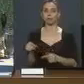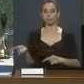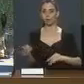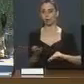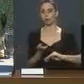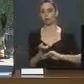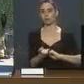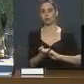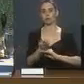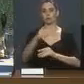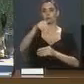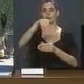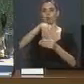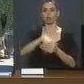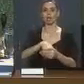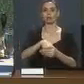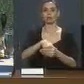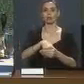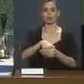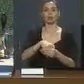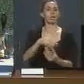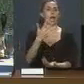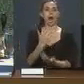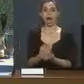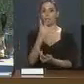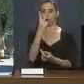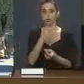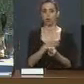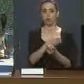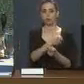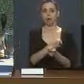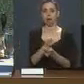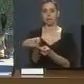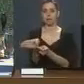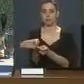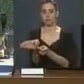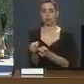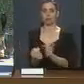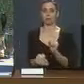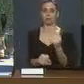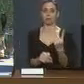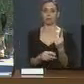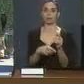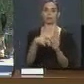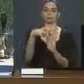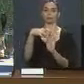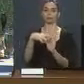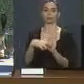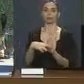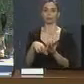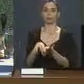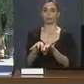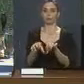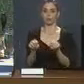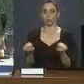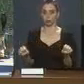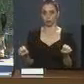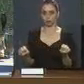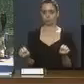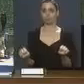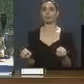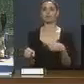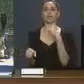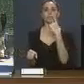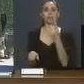la votación? Hay dos vías, una es el proyecto de resolución que se sometió a